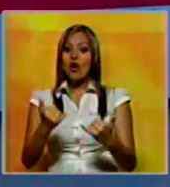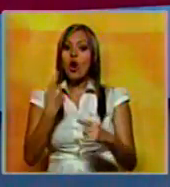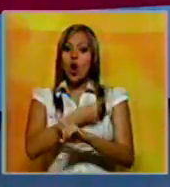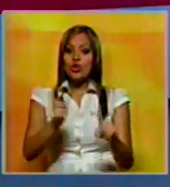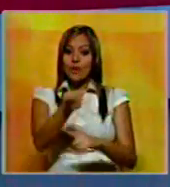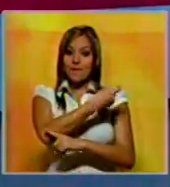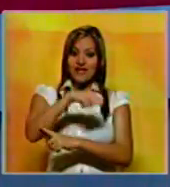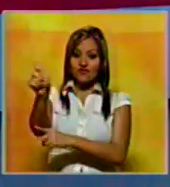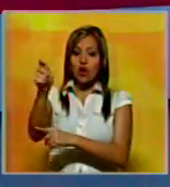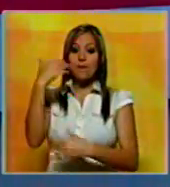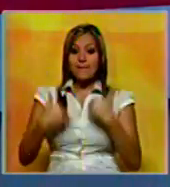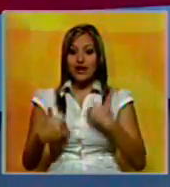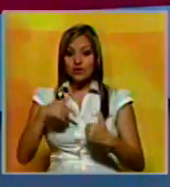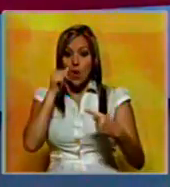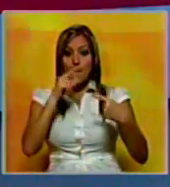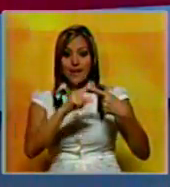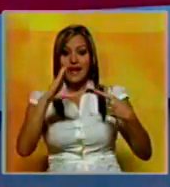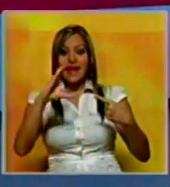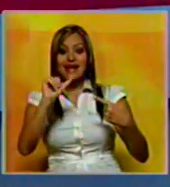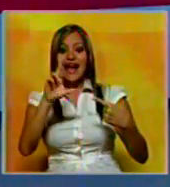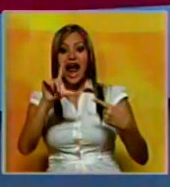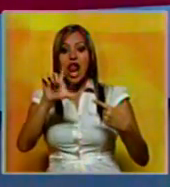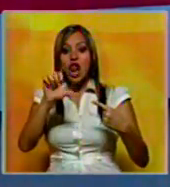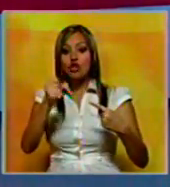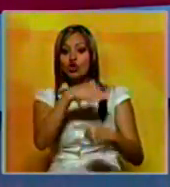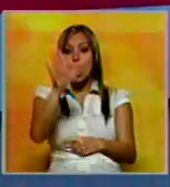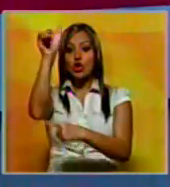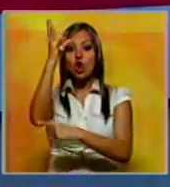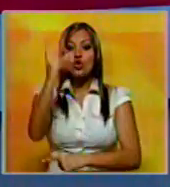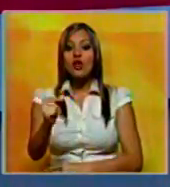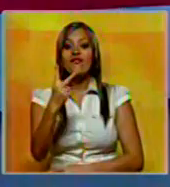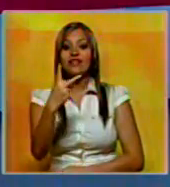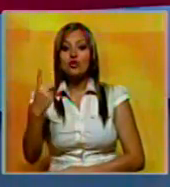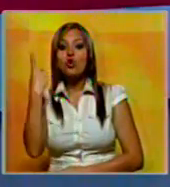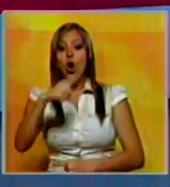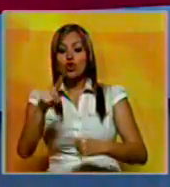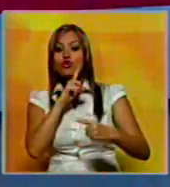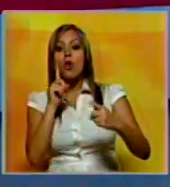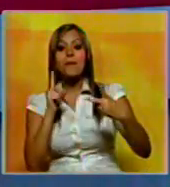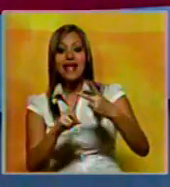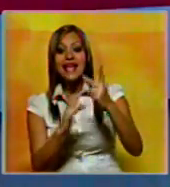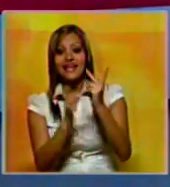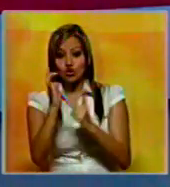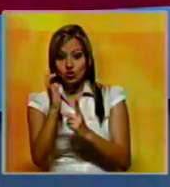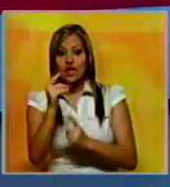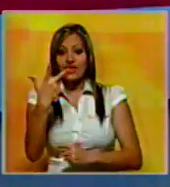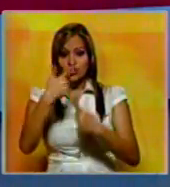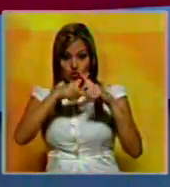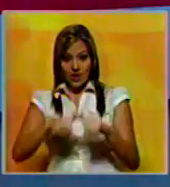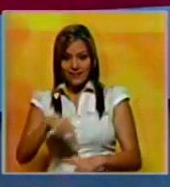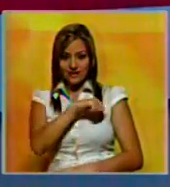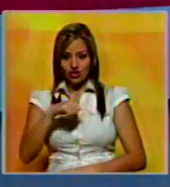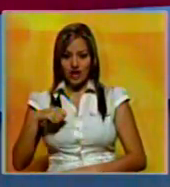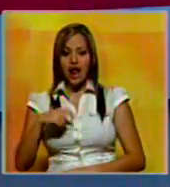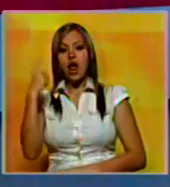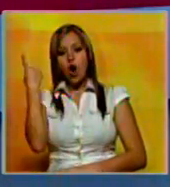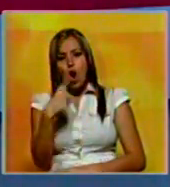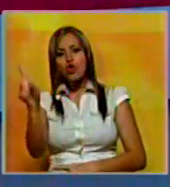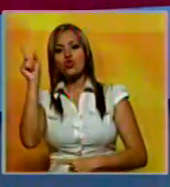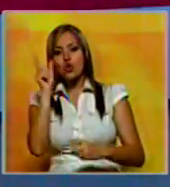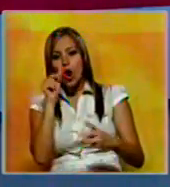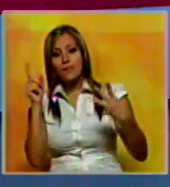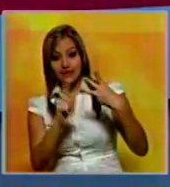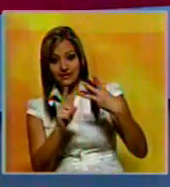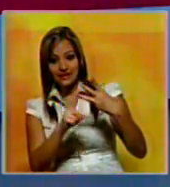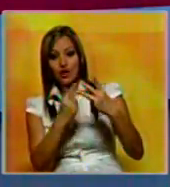miércoles Carlos González se conectó su jonrón 21 de la temporada mientras que Jesús Guzmán ló el tercero en su cuenta personal una jornada en la que Miguel Cabrera